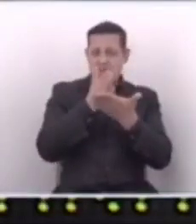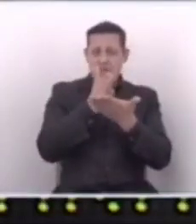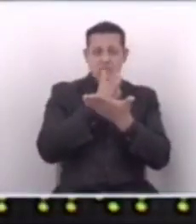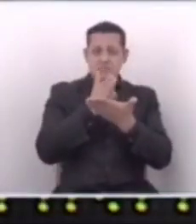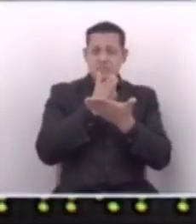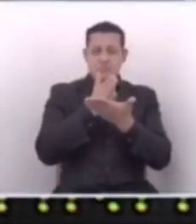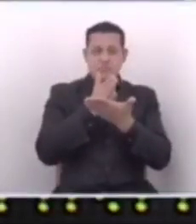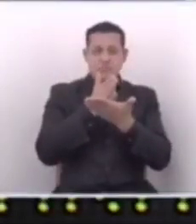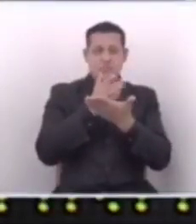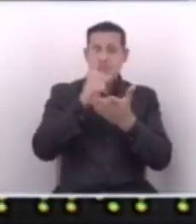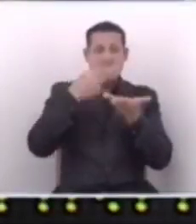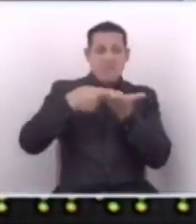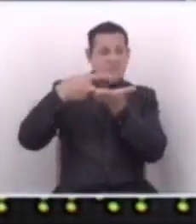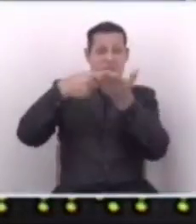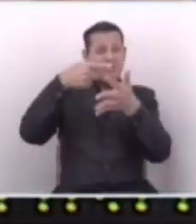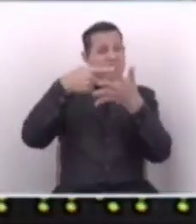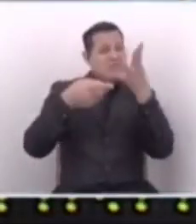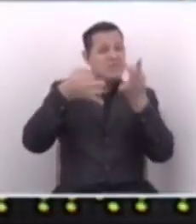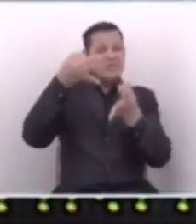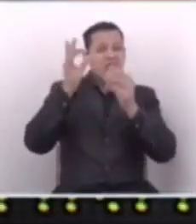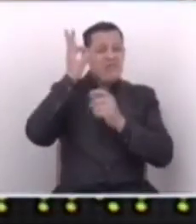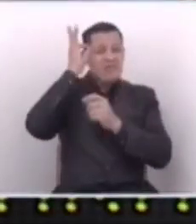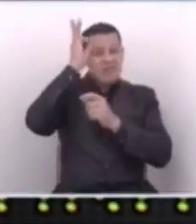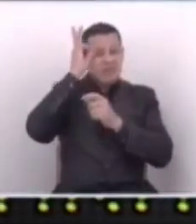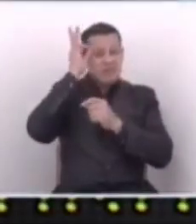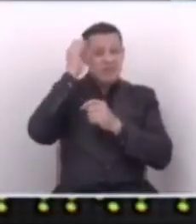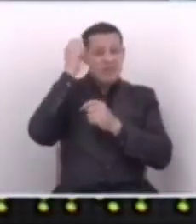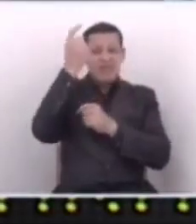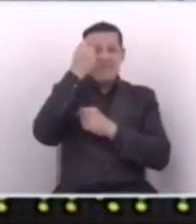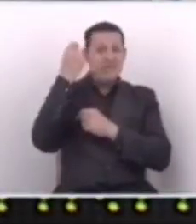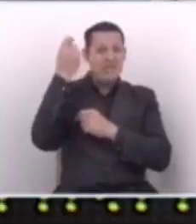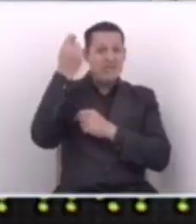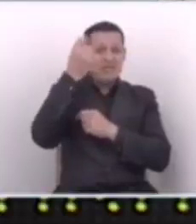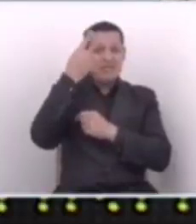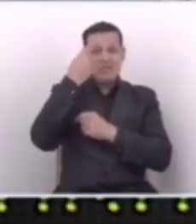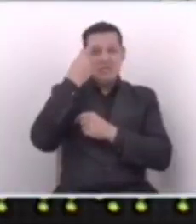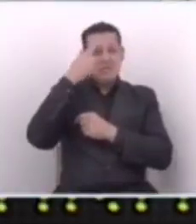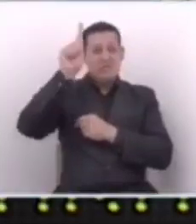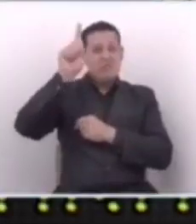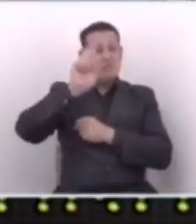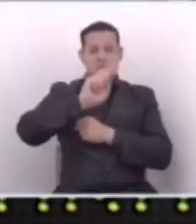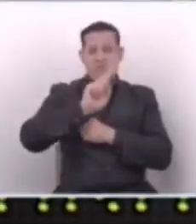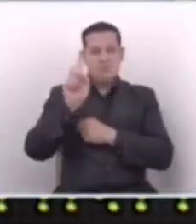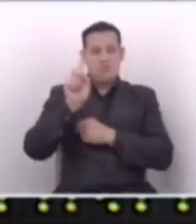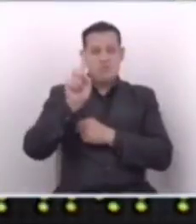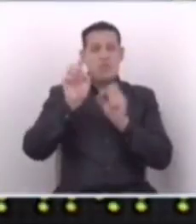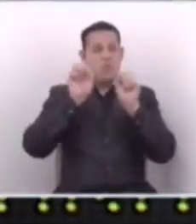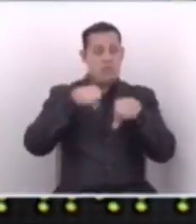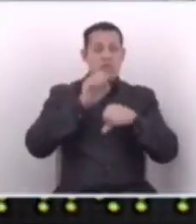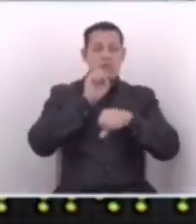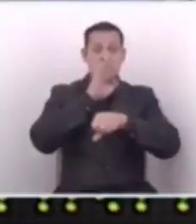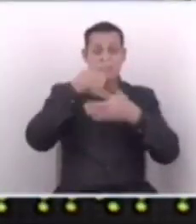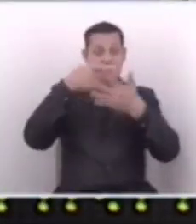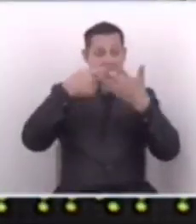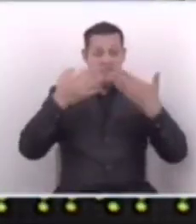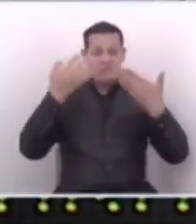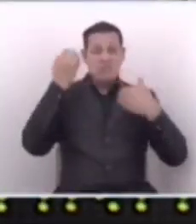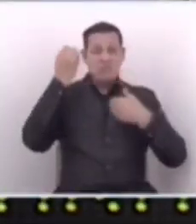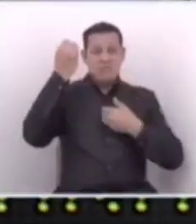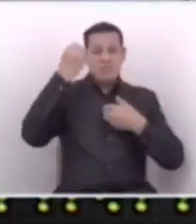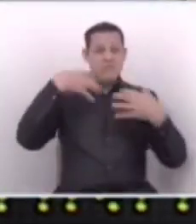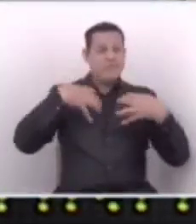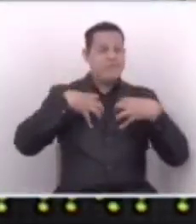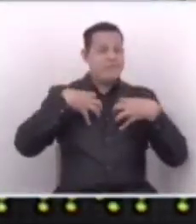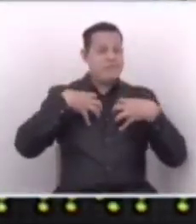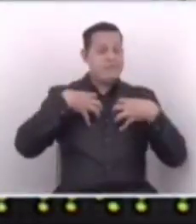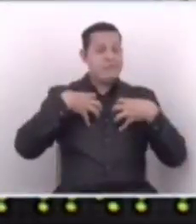alguna, pero no hay discusión jurídica, filosófica, teológica, ideológica, que pueda decir que el derecho humano más